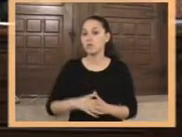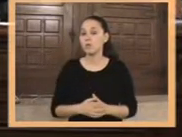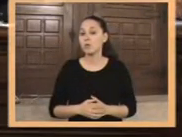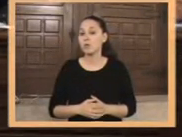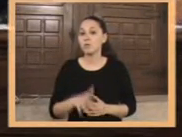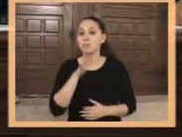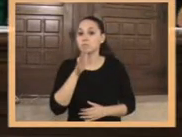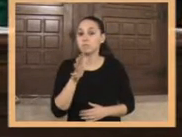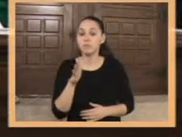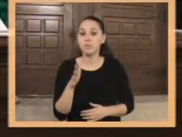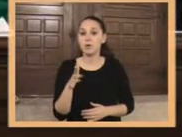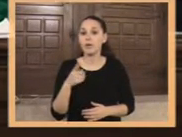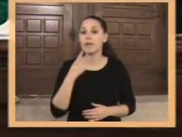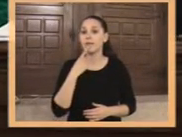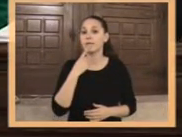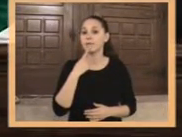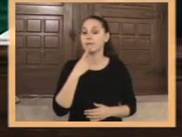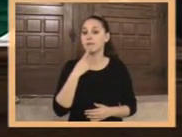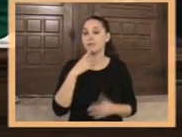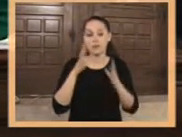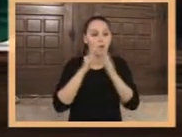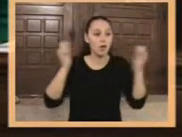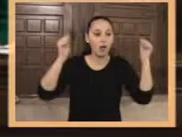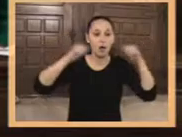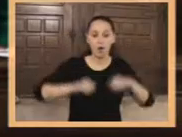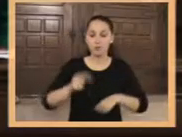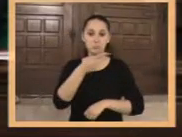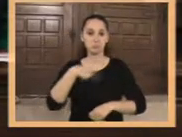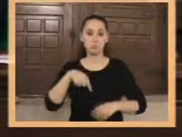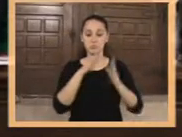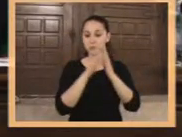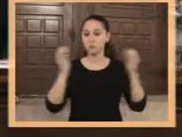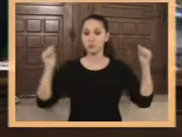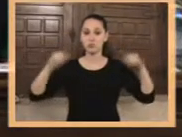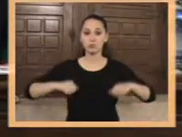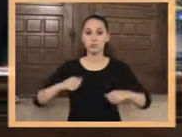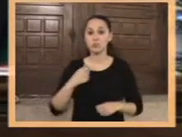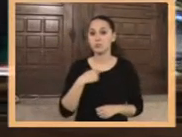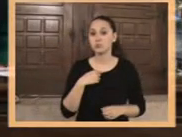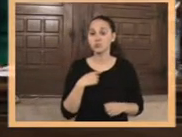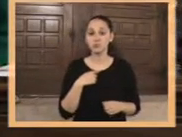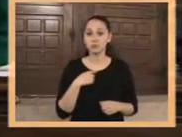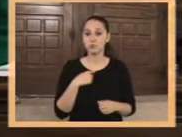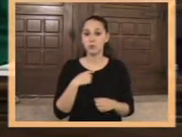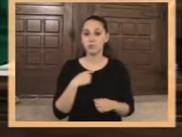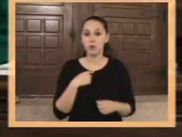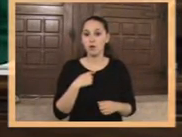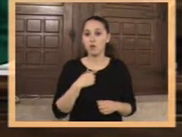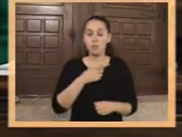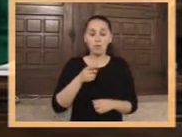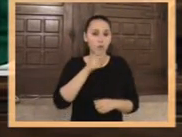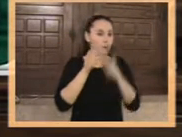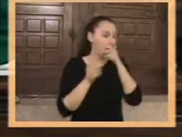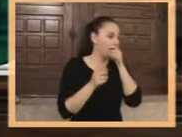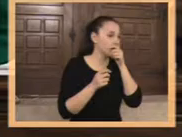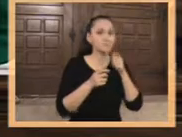muy claramente los acuerdos a los que habíamos llegado. Yo no tengo inconveniente porque es una copia exactamente igual. Había limitado y